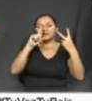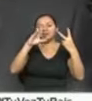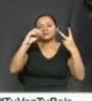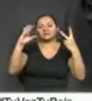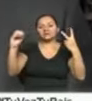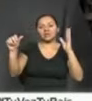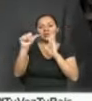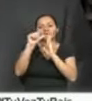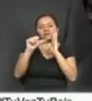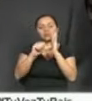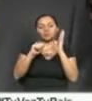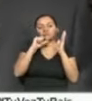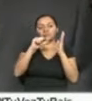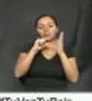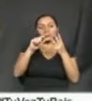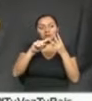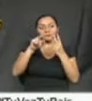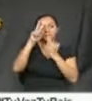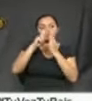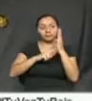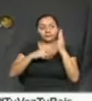lectura.